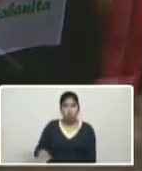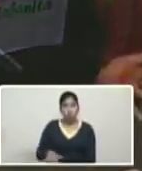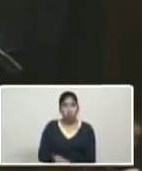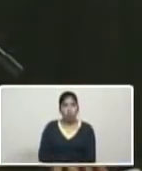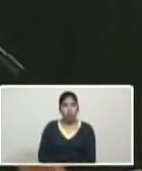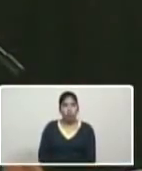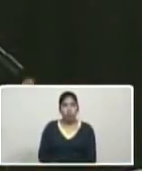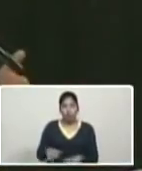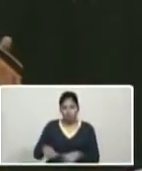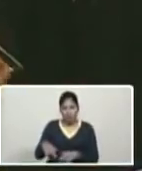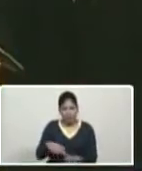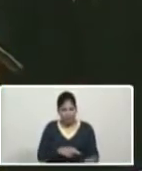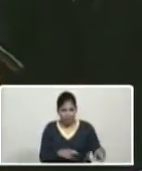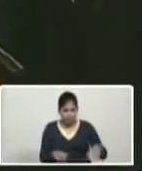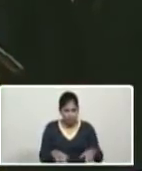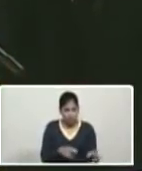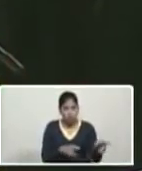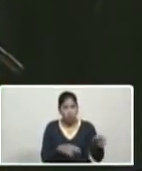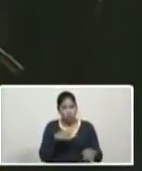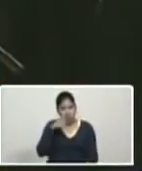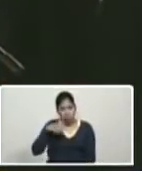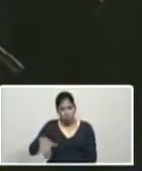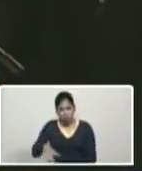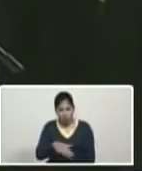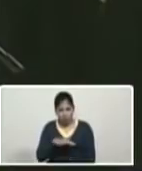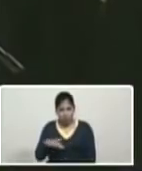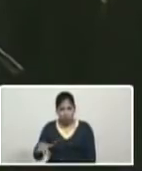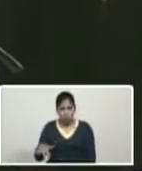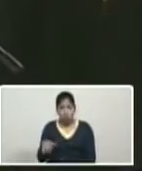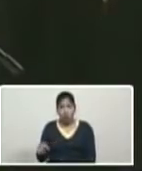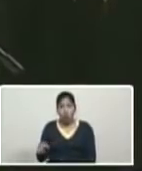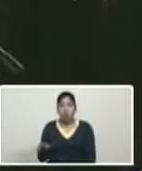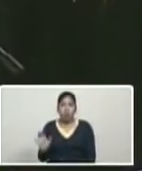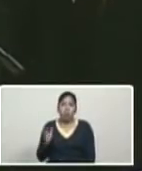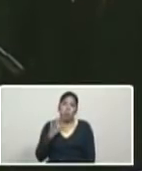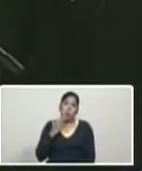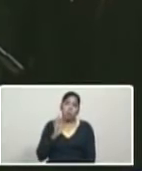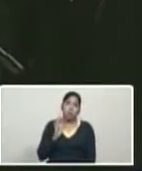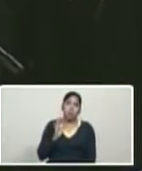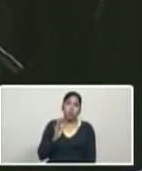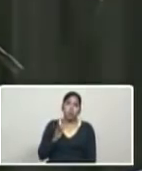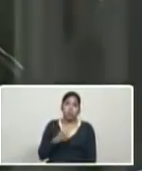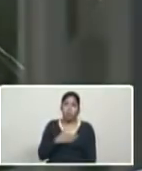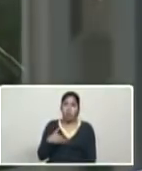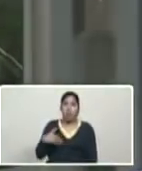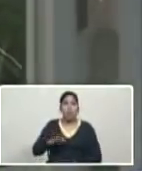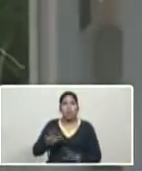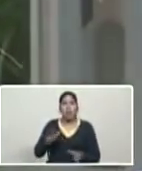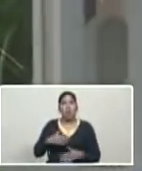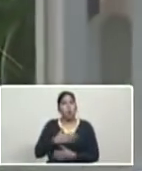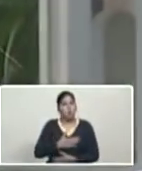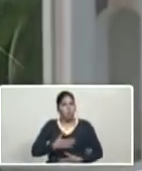en este río, con este pueblo. Pudo haber optado por la tranquilidad y la